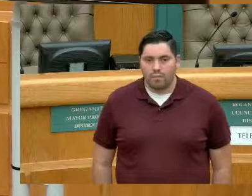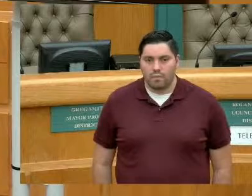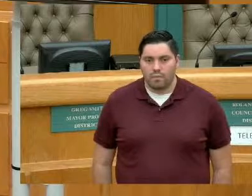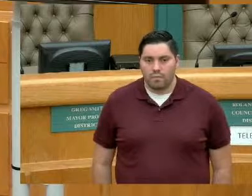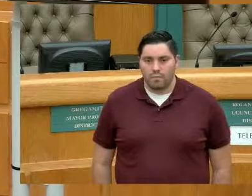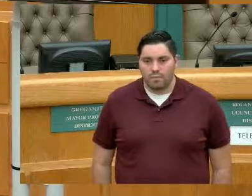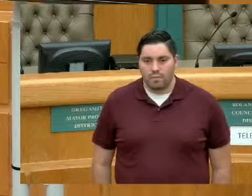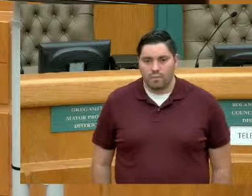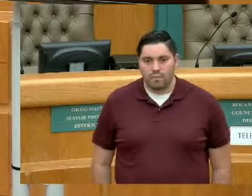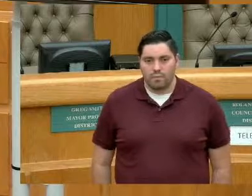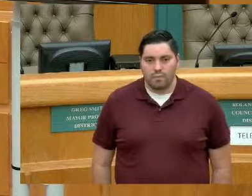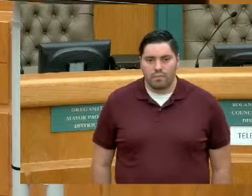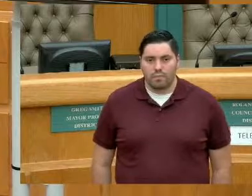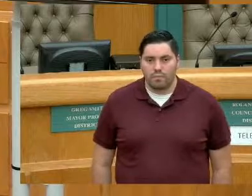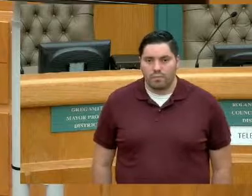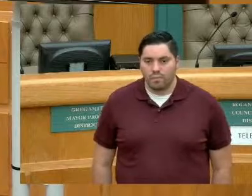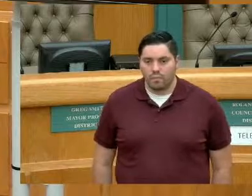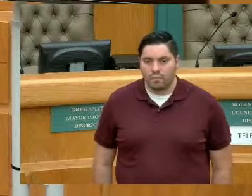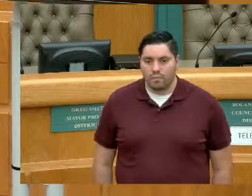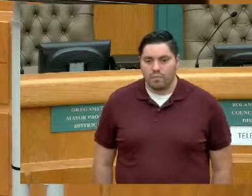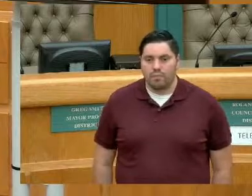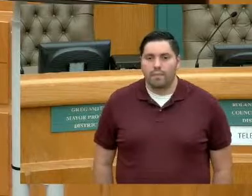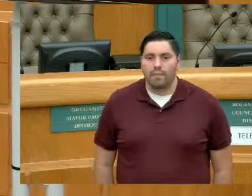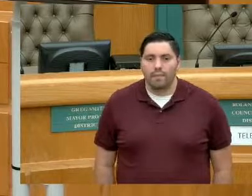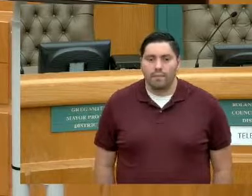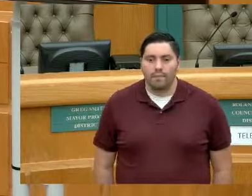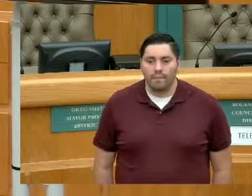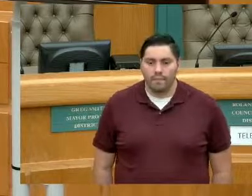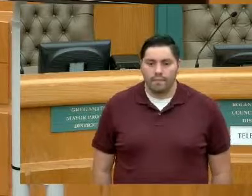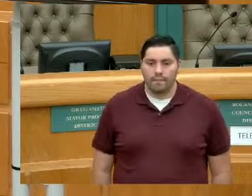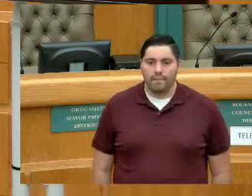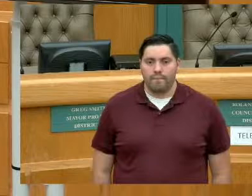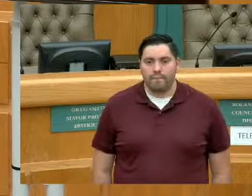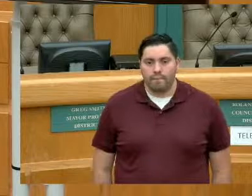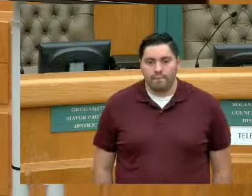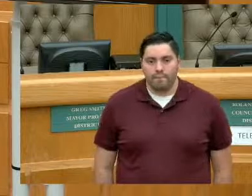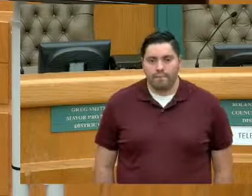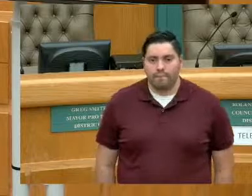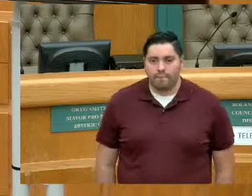Reverse Alert para que reciba información. Lo que debe hacer es ir a la dirección